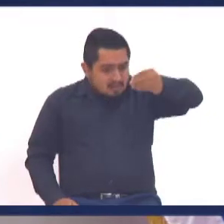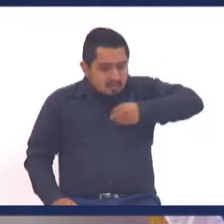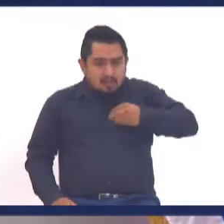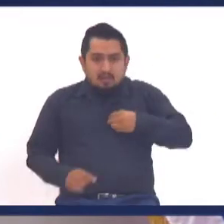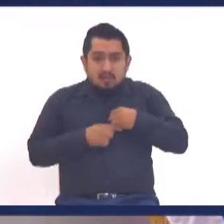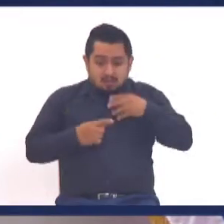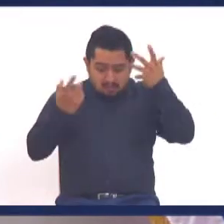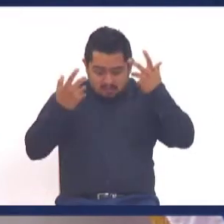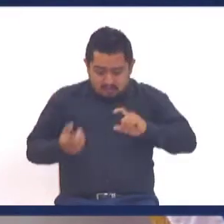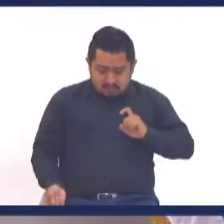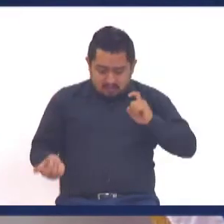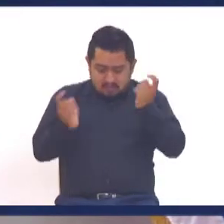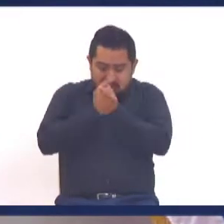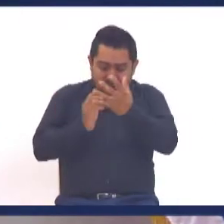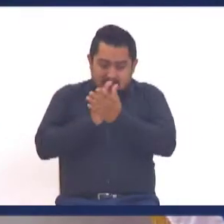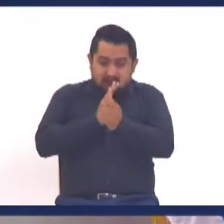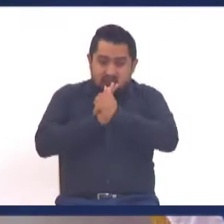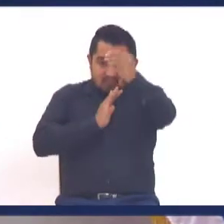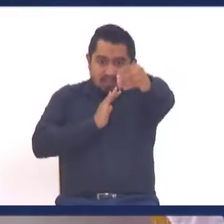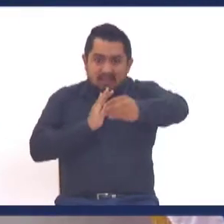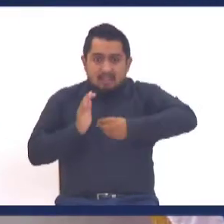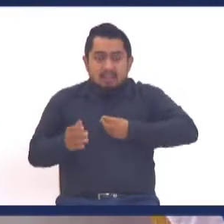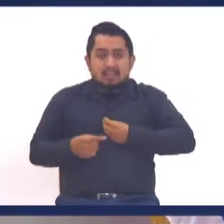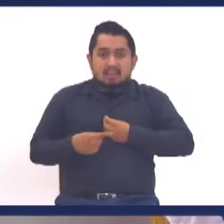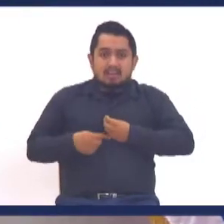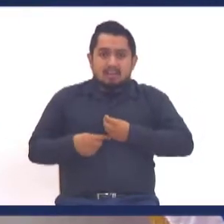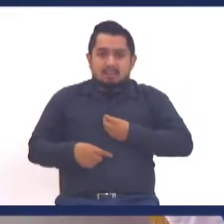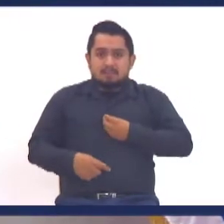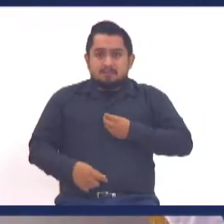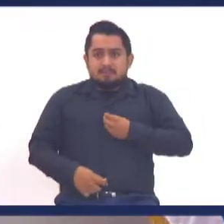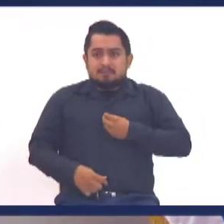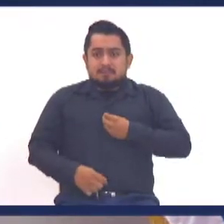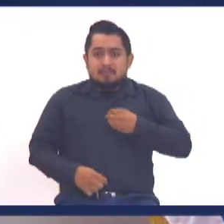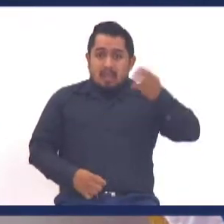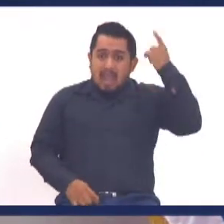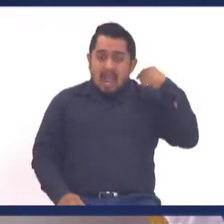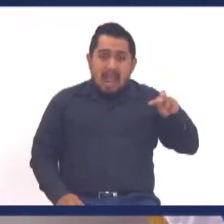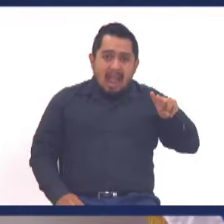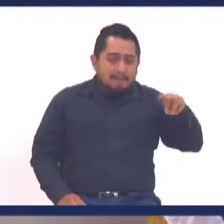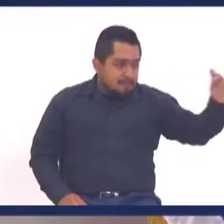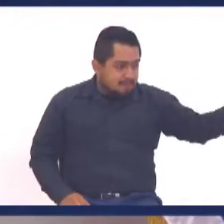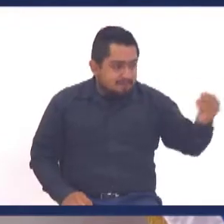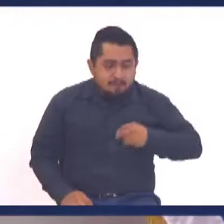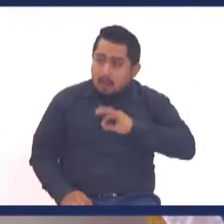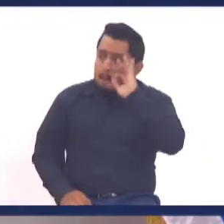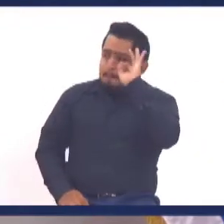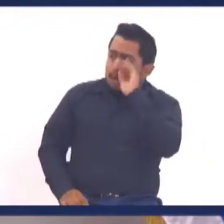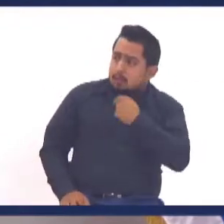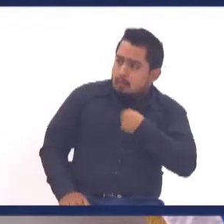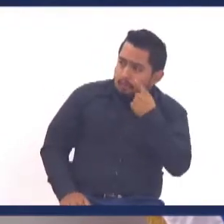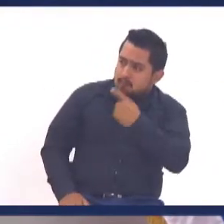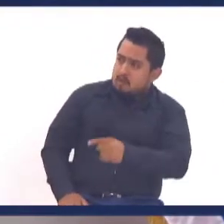dios nos da la capacidad tengo un amigo que me dijo un día estos pastor médico me encontré a mi papá